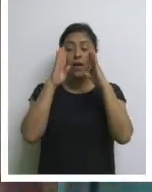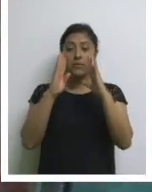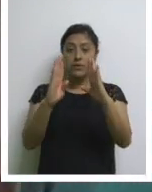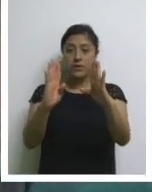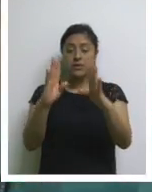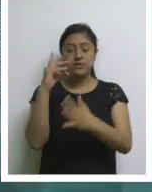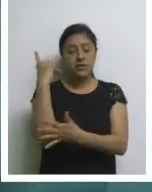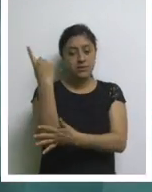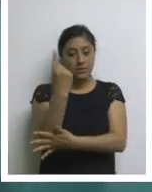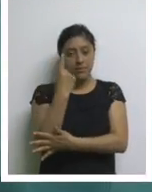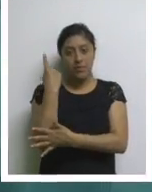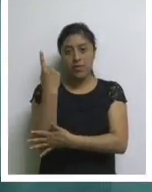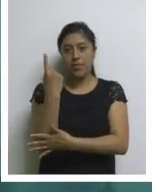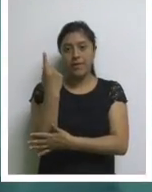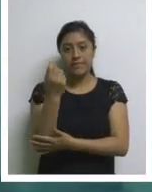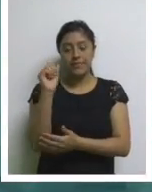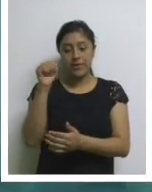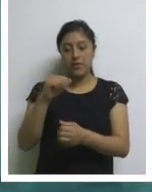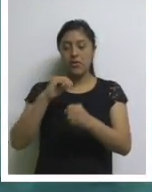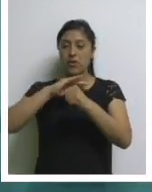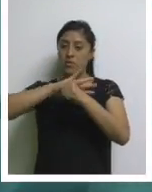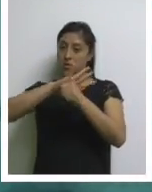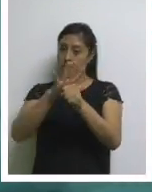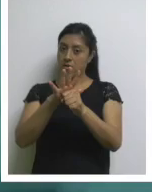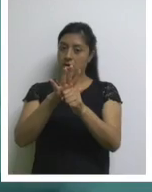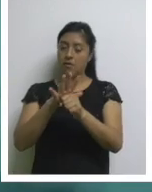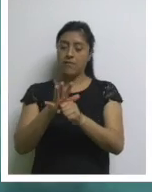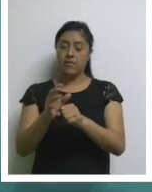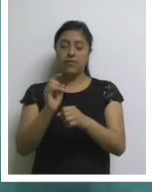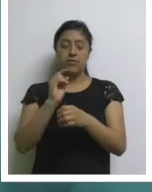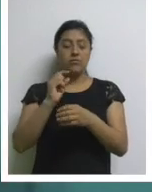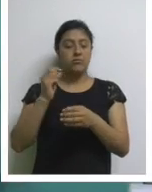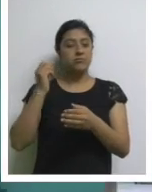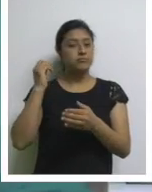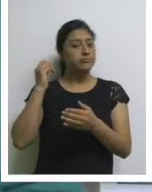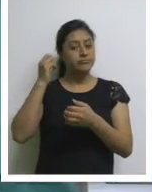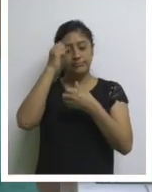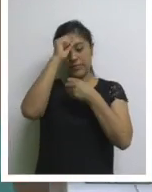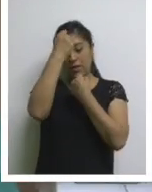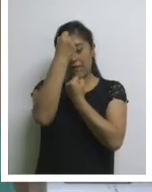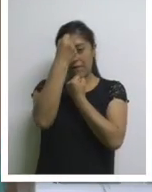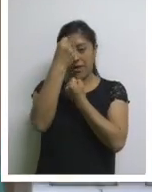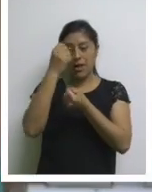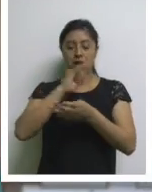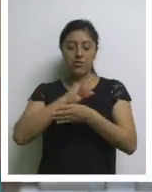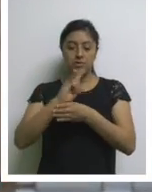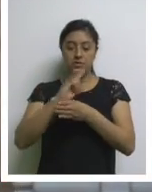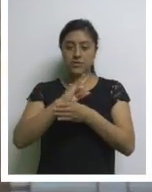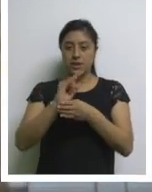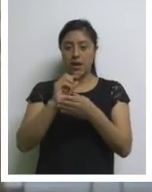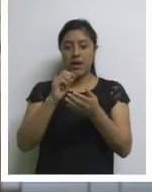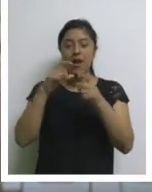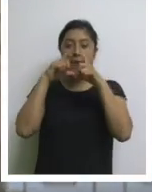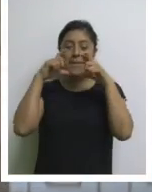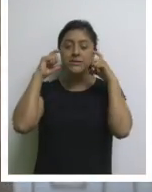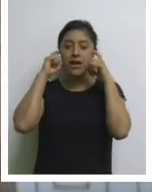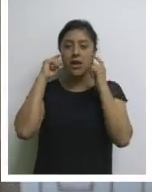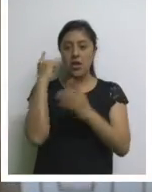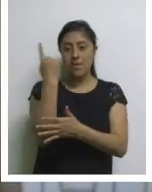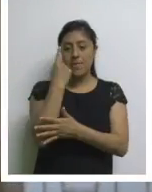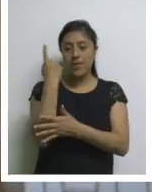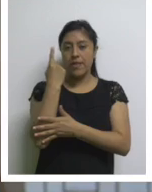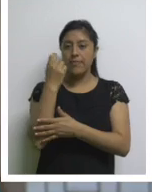muchas gracias al licenciado Jacks por estas recomendaciones. Ya lo escuchó usted, es importante hoy, pues el tema de la pandemia nos obliga a todos a utilizar